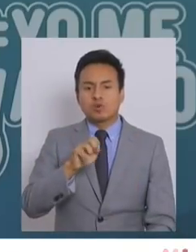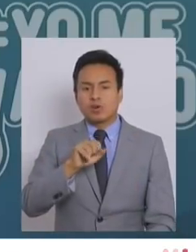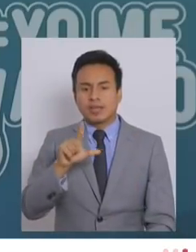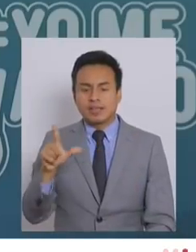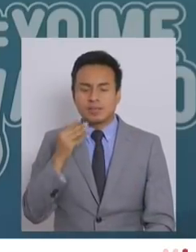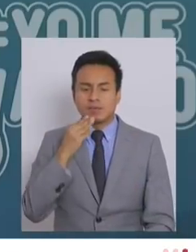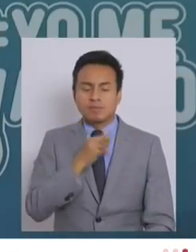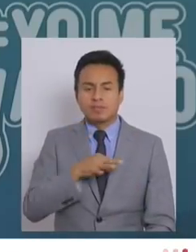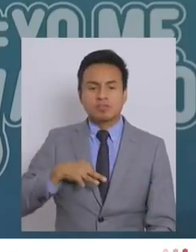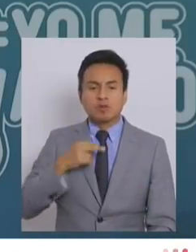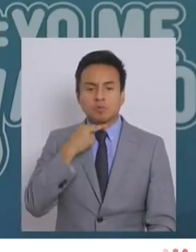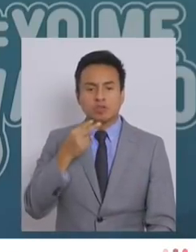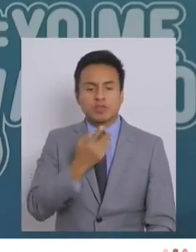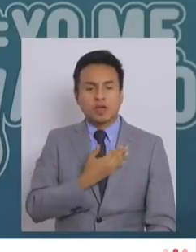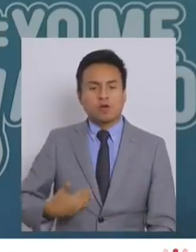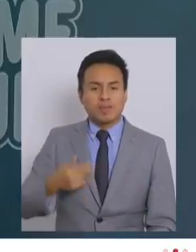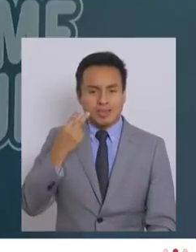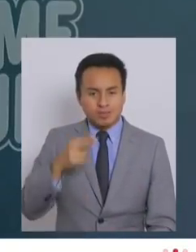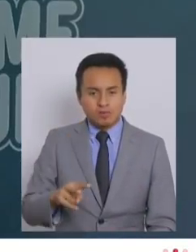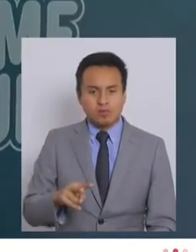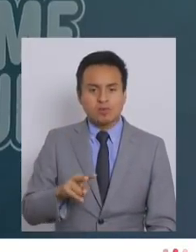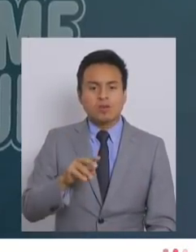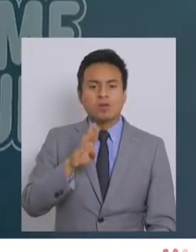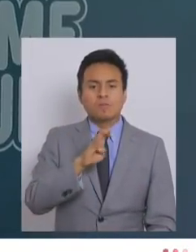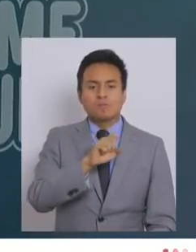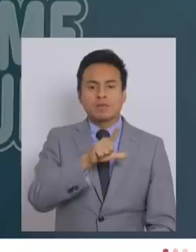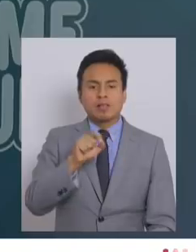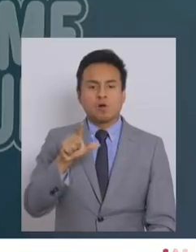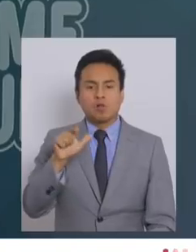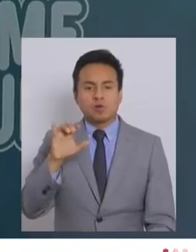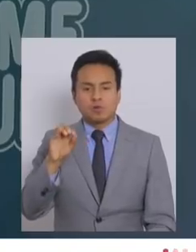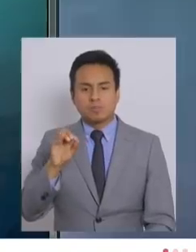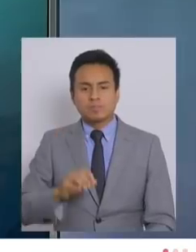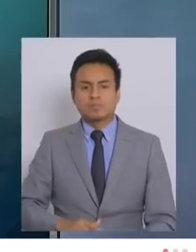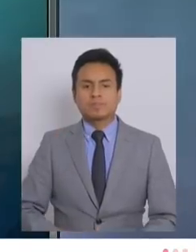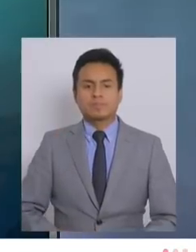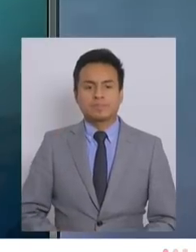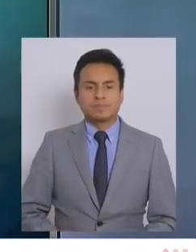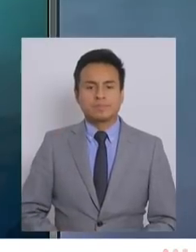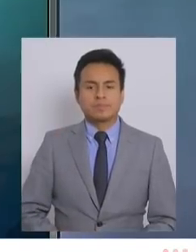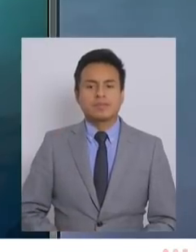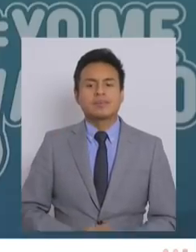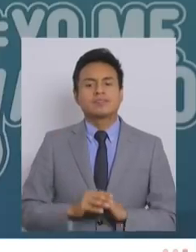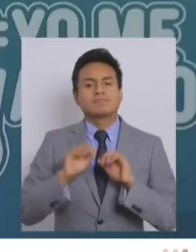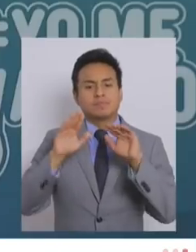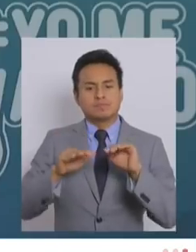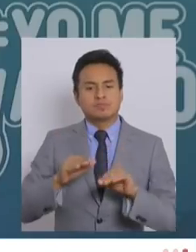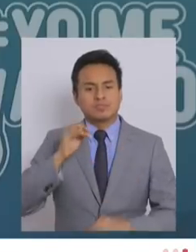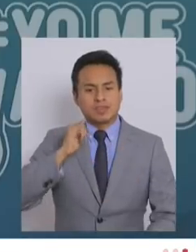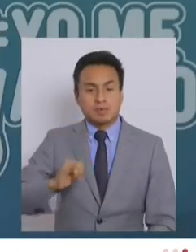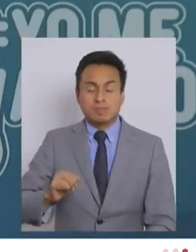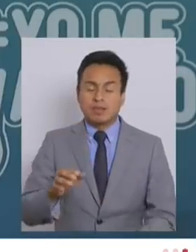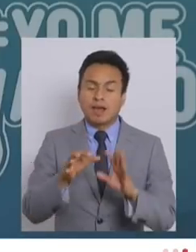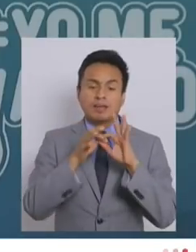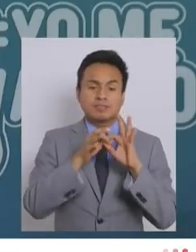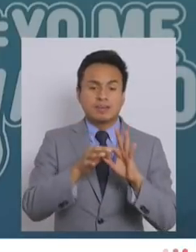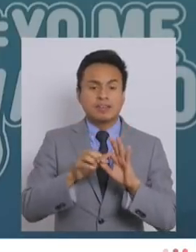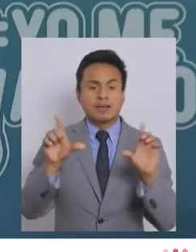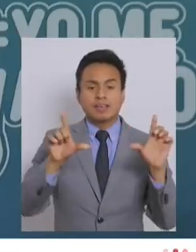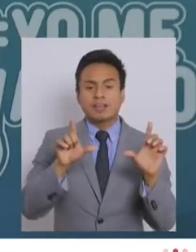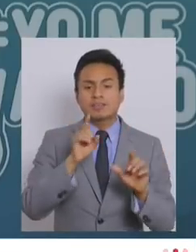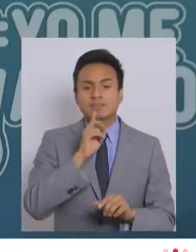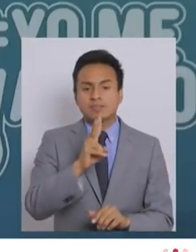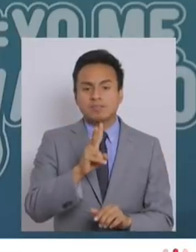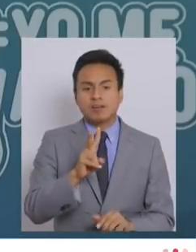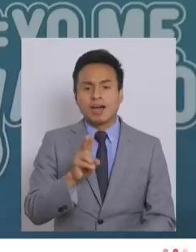acompaña el ministro vocero de gobierno don jaime bellolio como siempre tengo que agradecer a los canales de